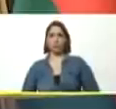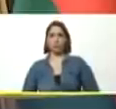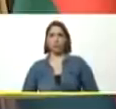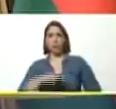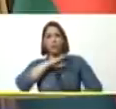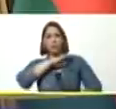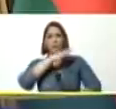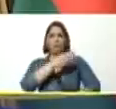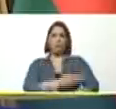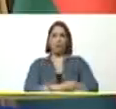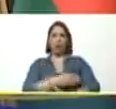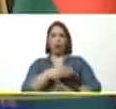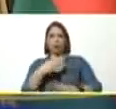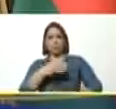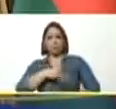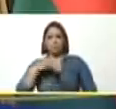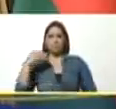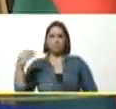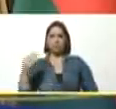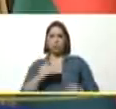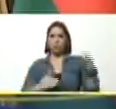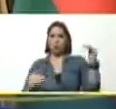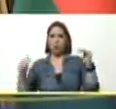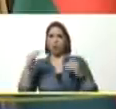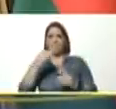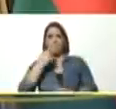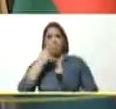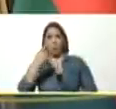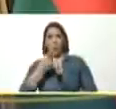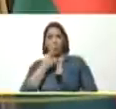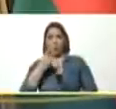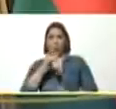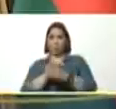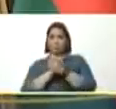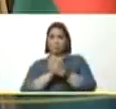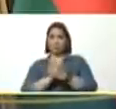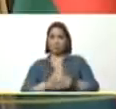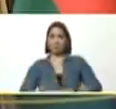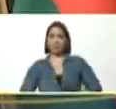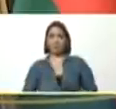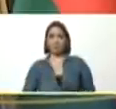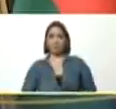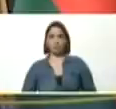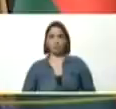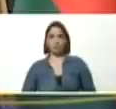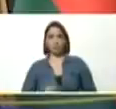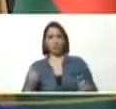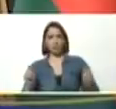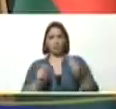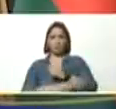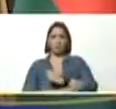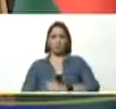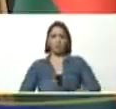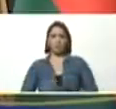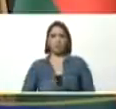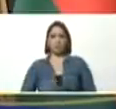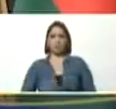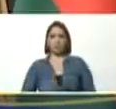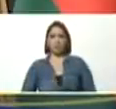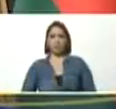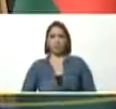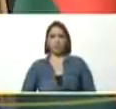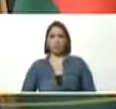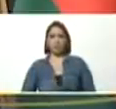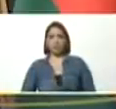fuerza espiritual, moral, política, de amistad, la convirtamos en